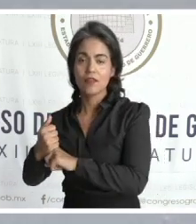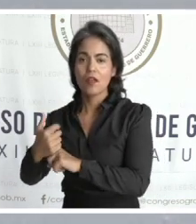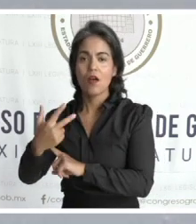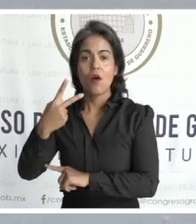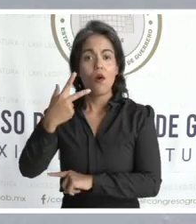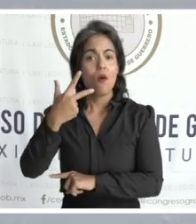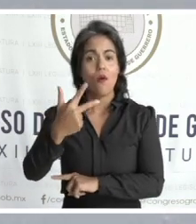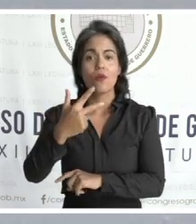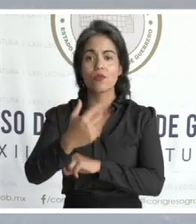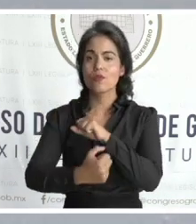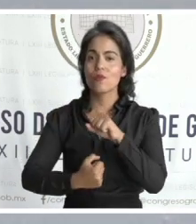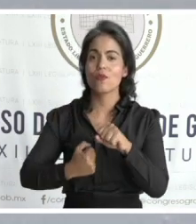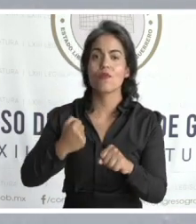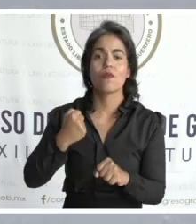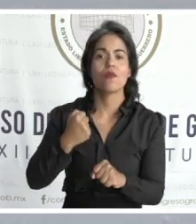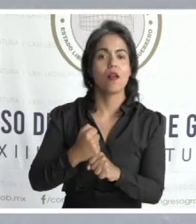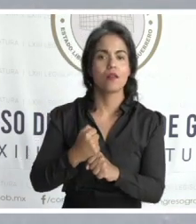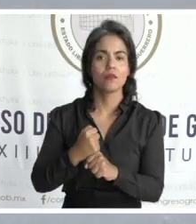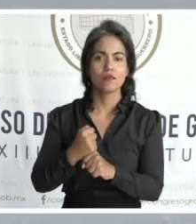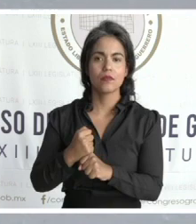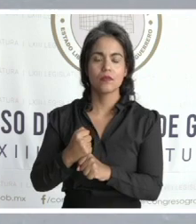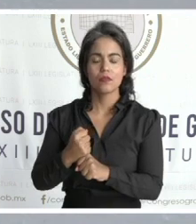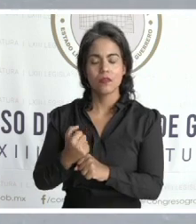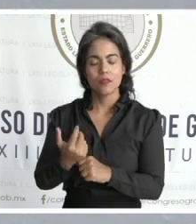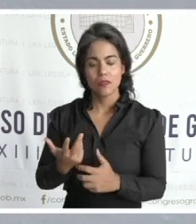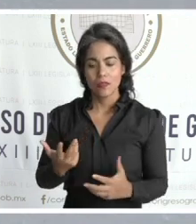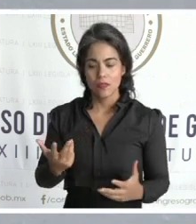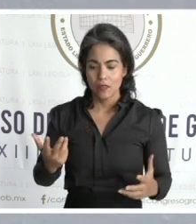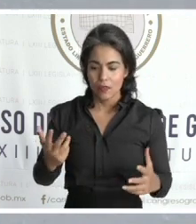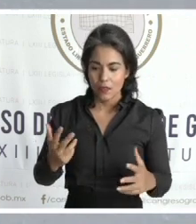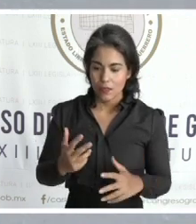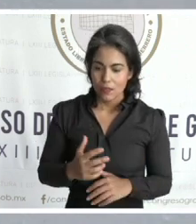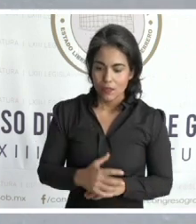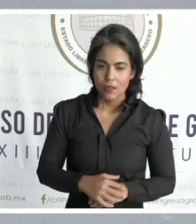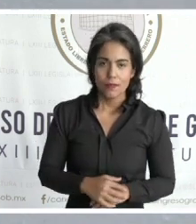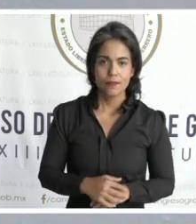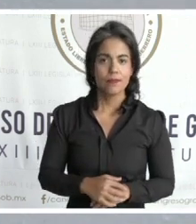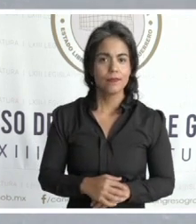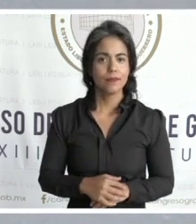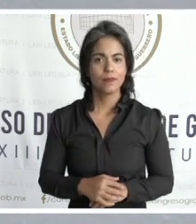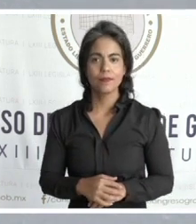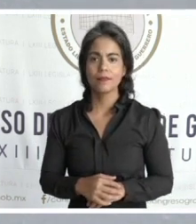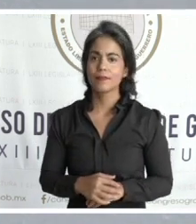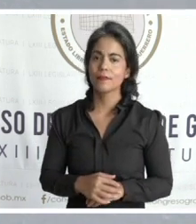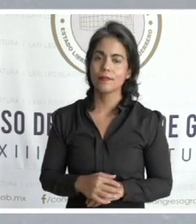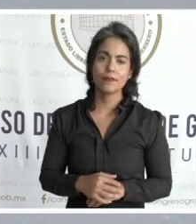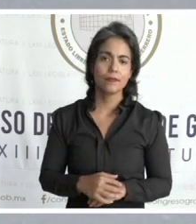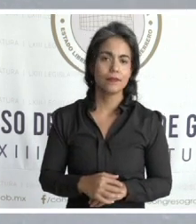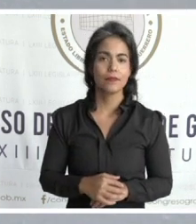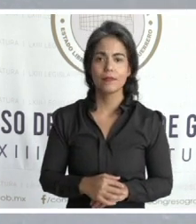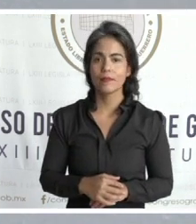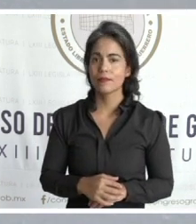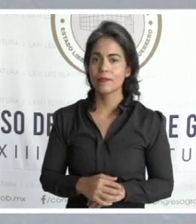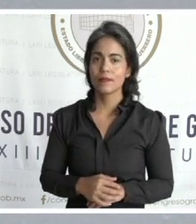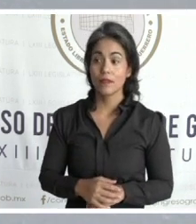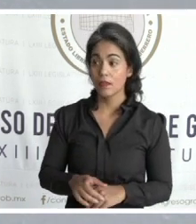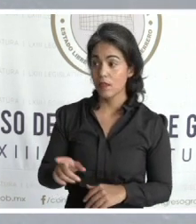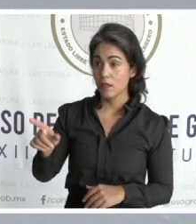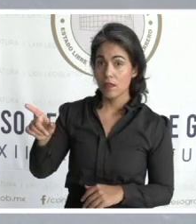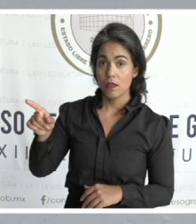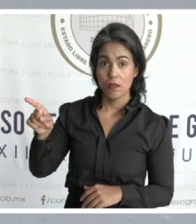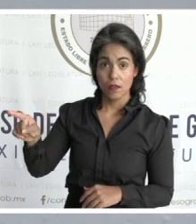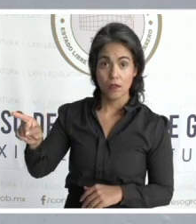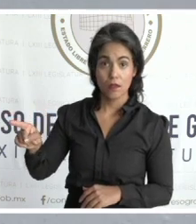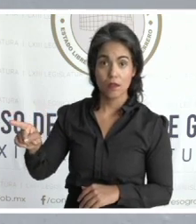8 años. No la juzgo, pero tampoco debe liberarse